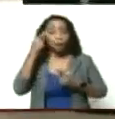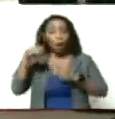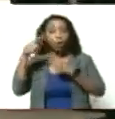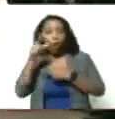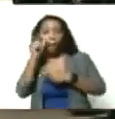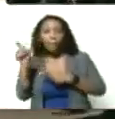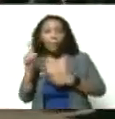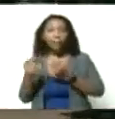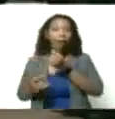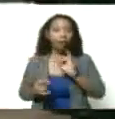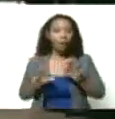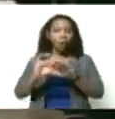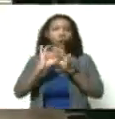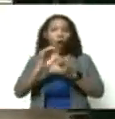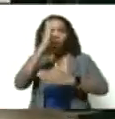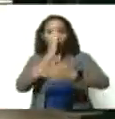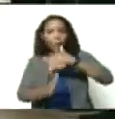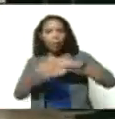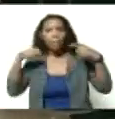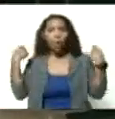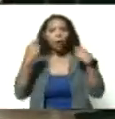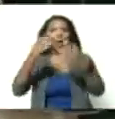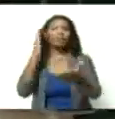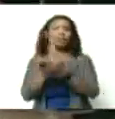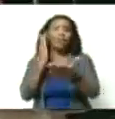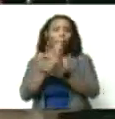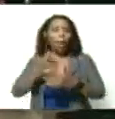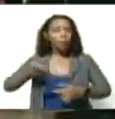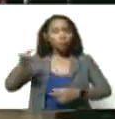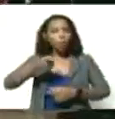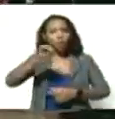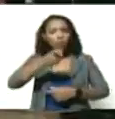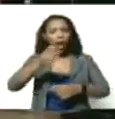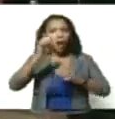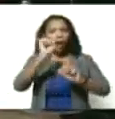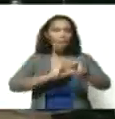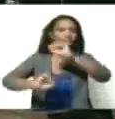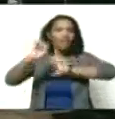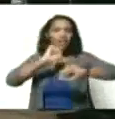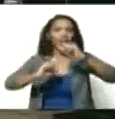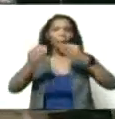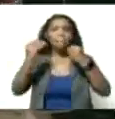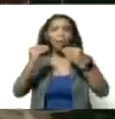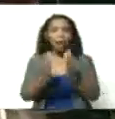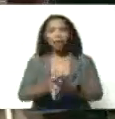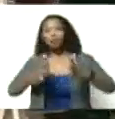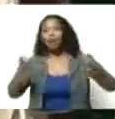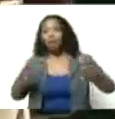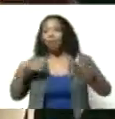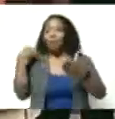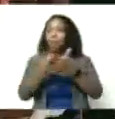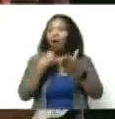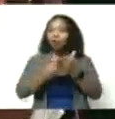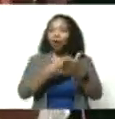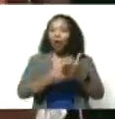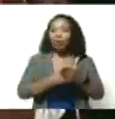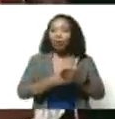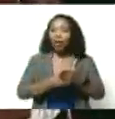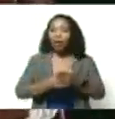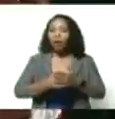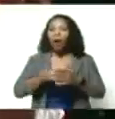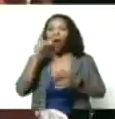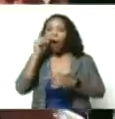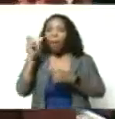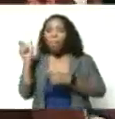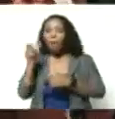izquierda unitaria, humilde, popular, que siempre busca la vanguardia para las grandes batallas. Earle